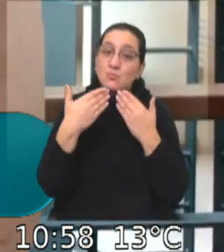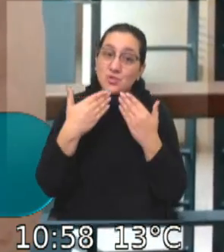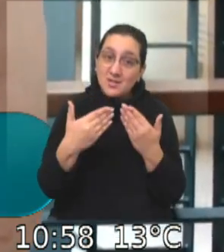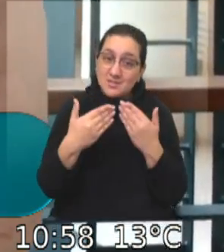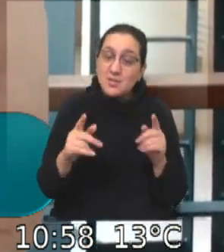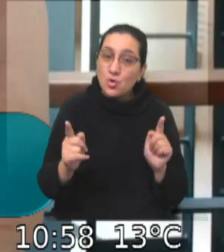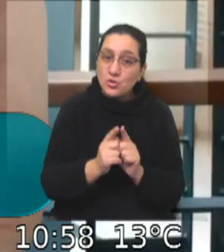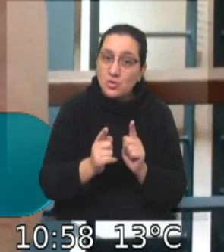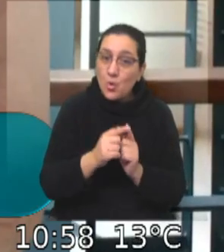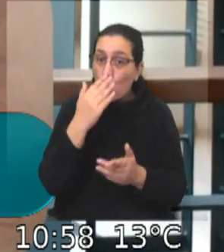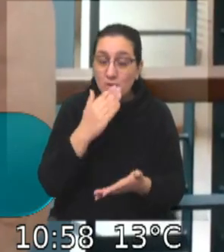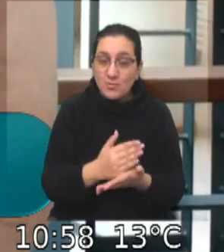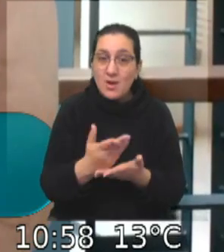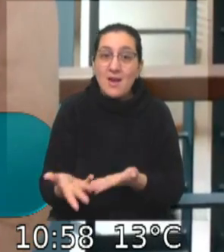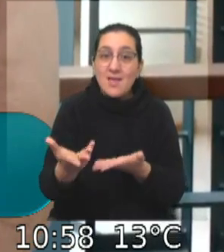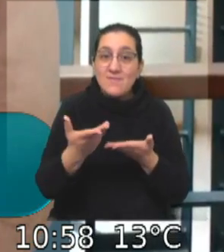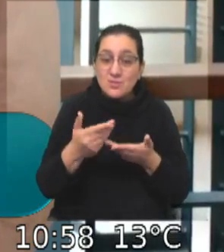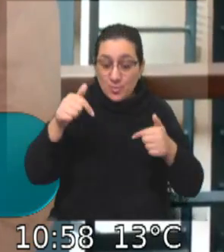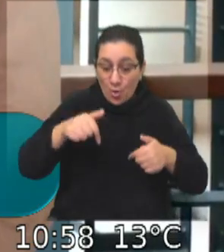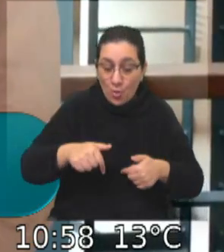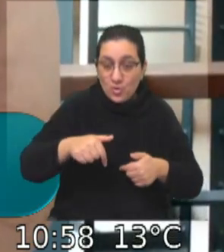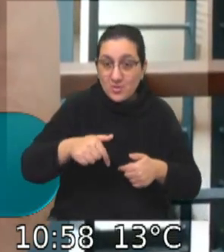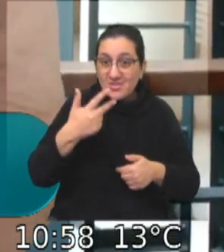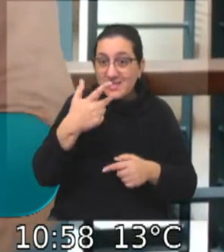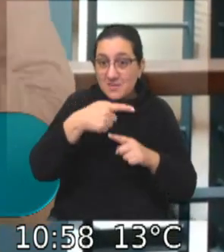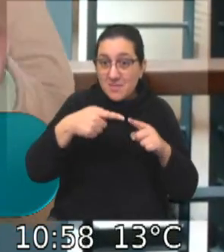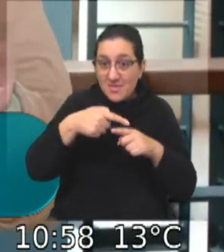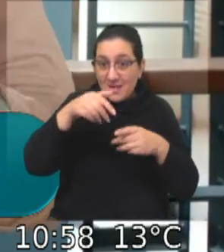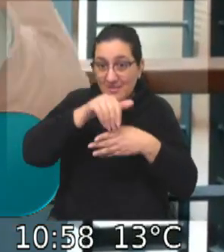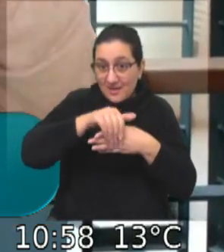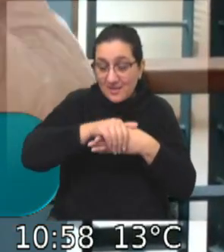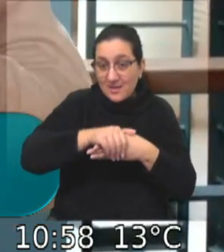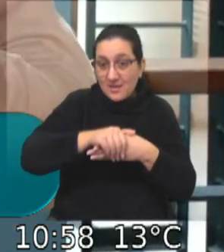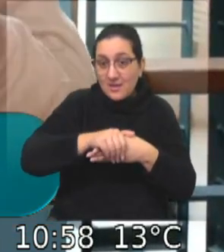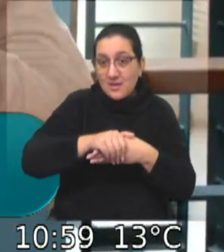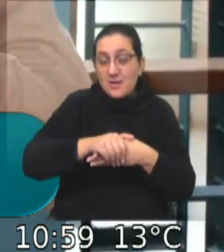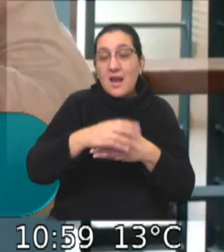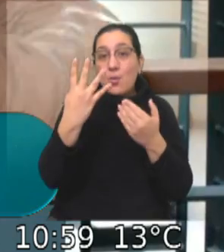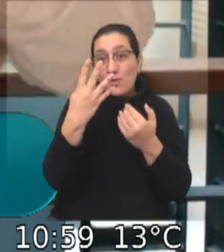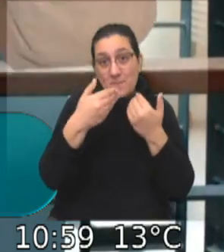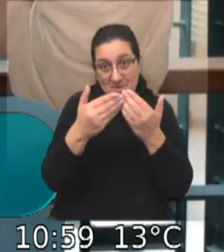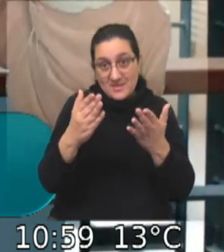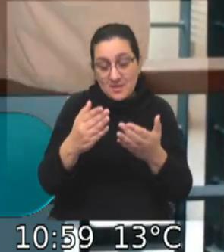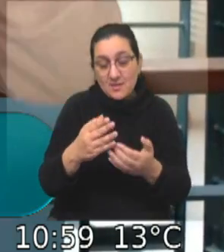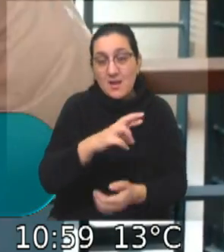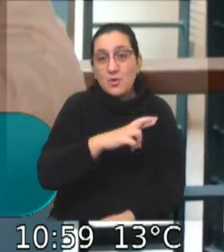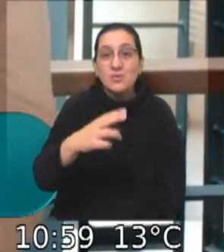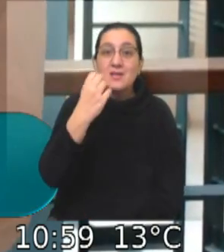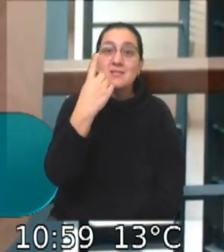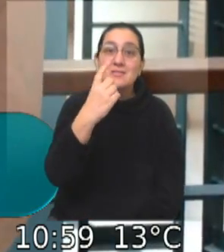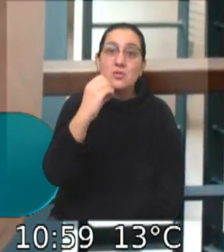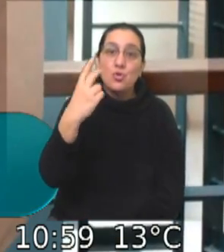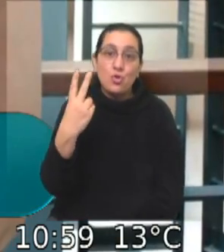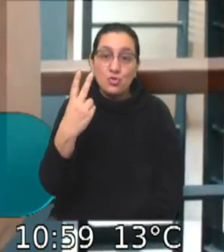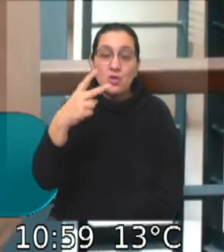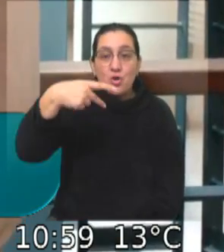y cortito, lo último, la invitación para ir a la tarde, 3:30 de la tarde, ¿verdad? Nordex. Ahí. 3:30 a las 4 en punto, en la ruta 102 y César Mayo